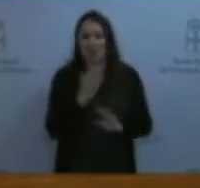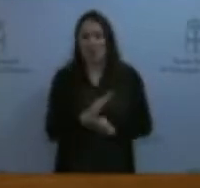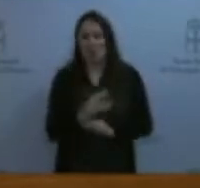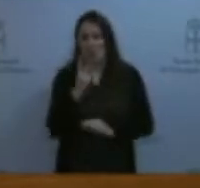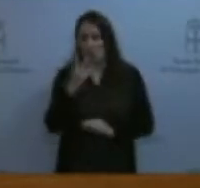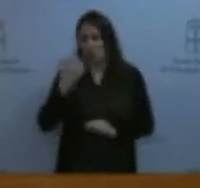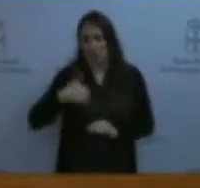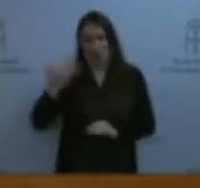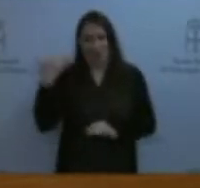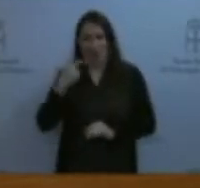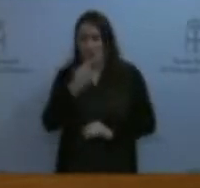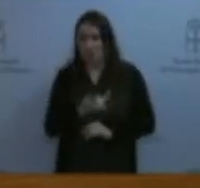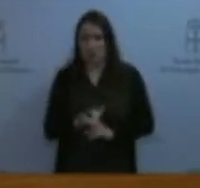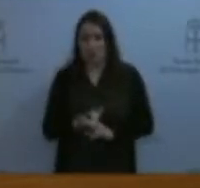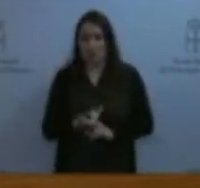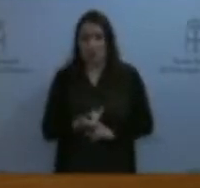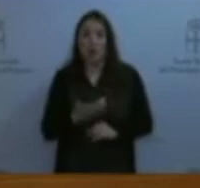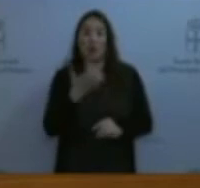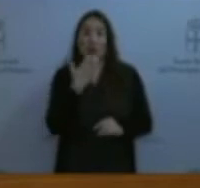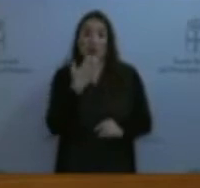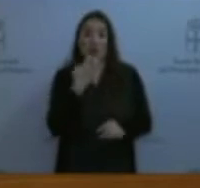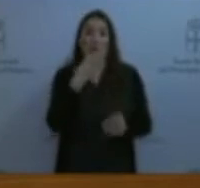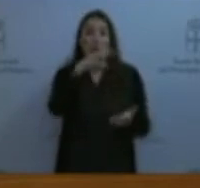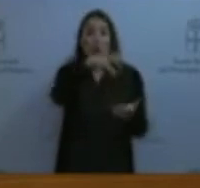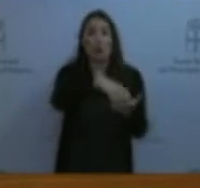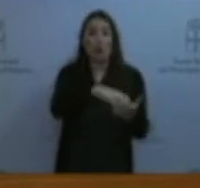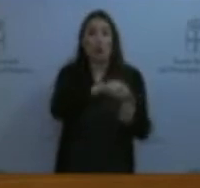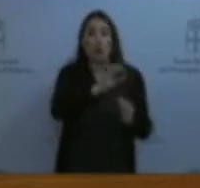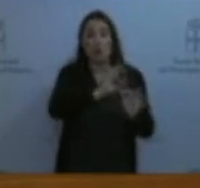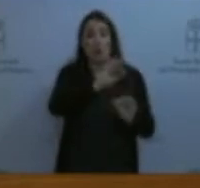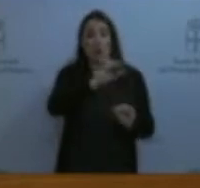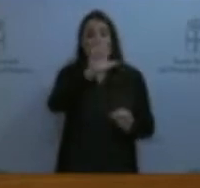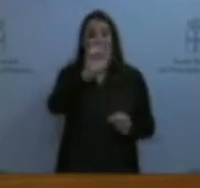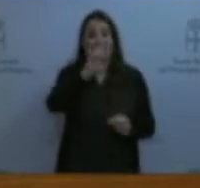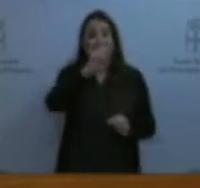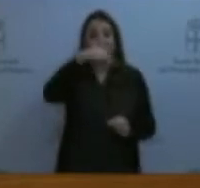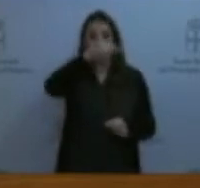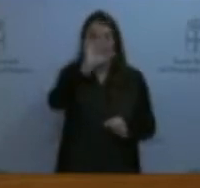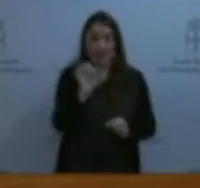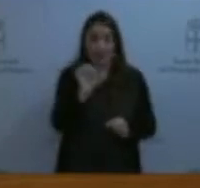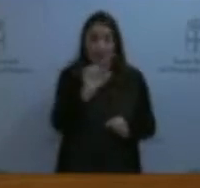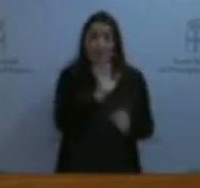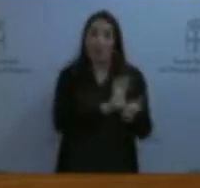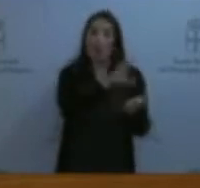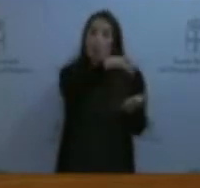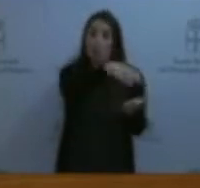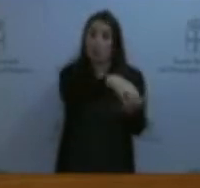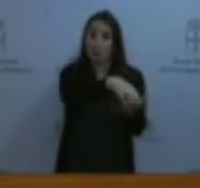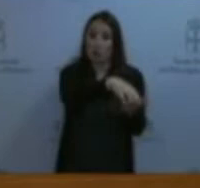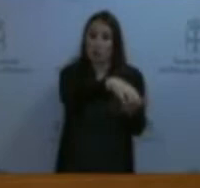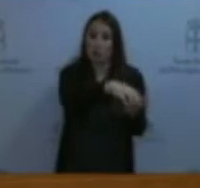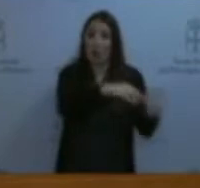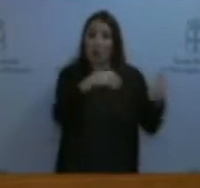manifiesto en esta Cámara. Por un lado, el medidor de Llaranes, puesto en contra de lo que sopla el